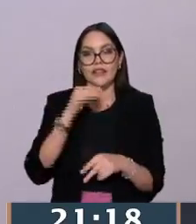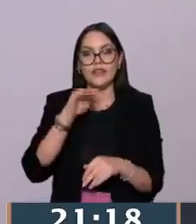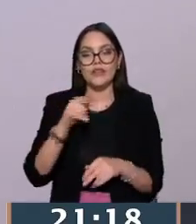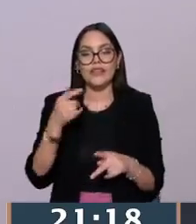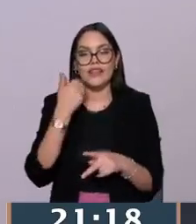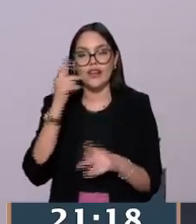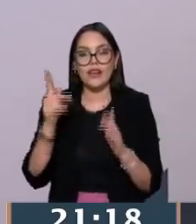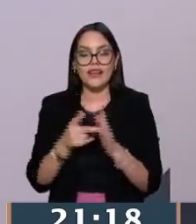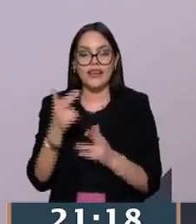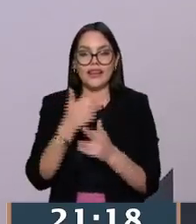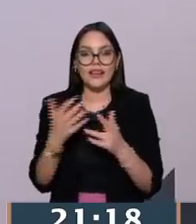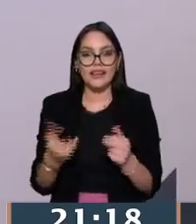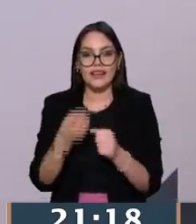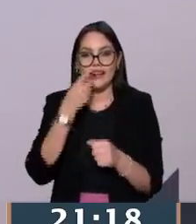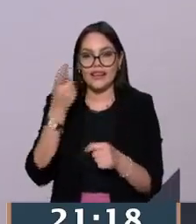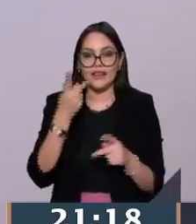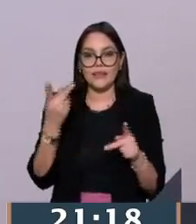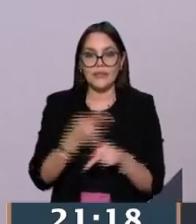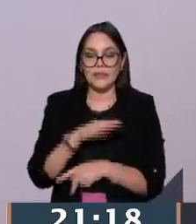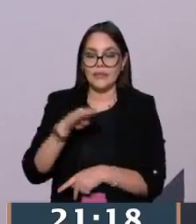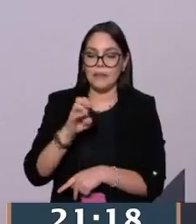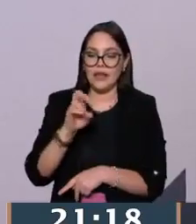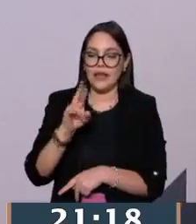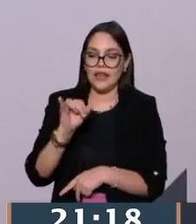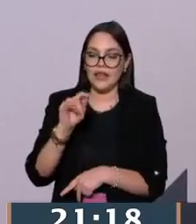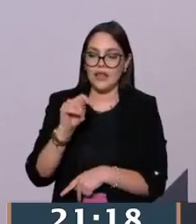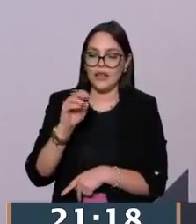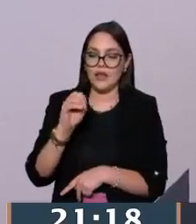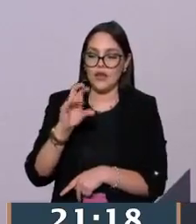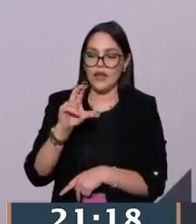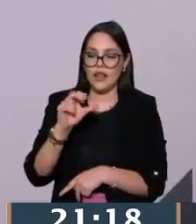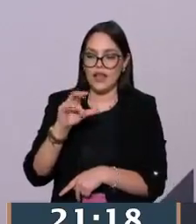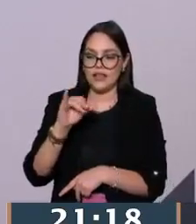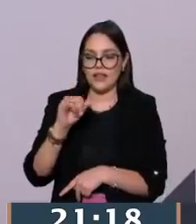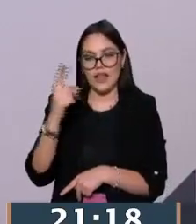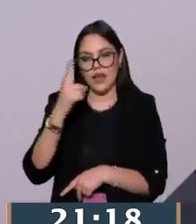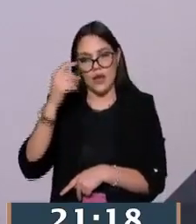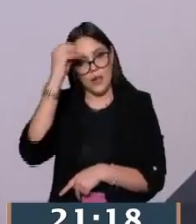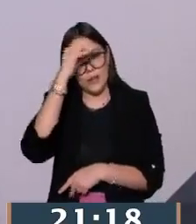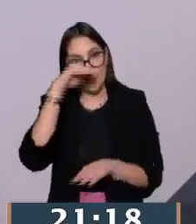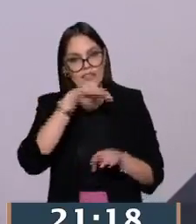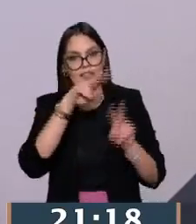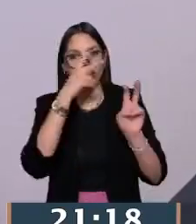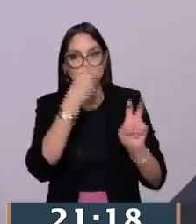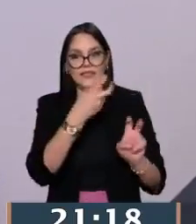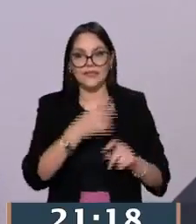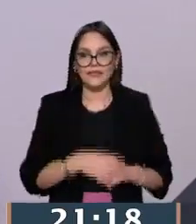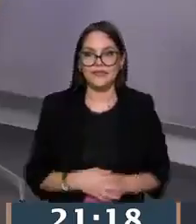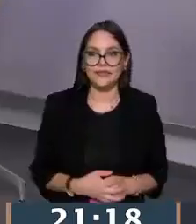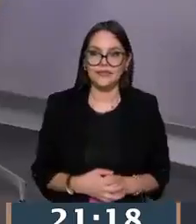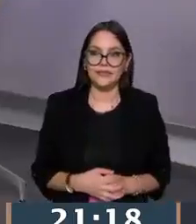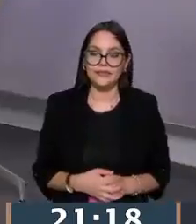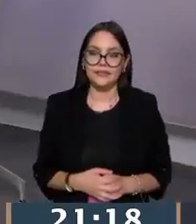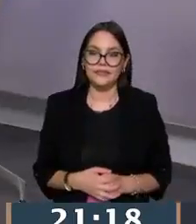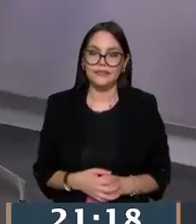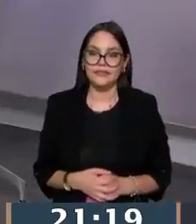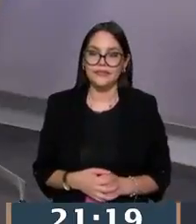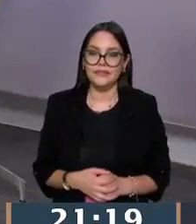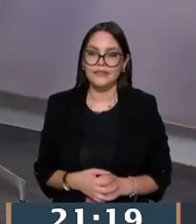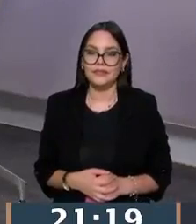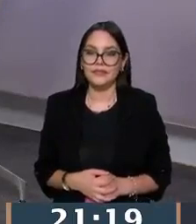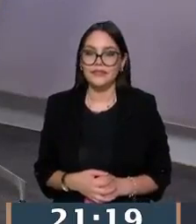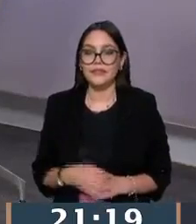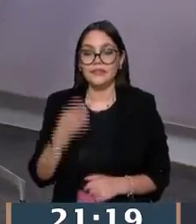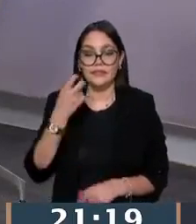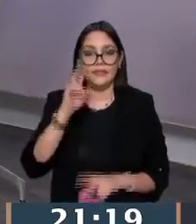de revivir el mito de la meritocracia. ¿Qué opinas de quienes creen en la meritocracia? Para empezar. Mira, yo creo que es un tema bien